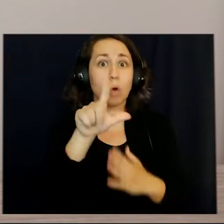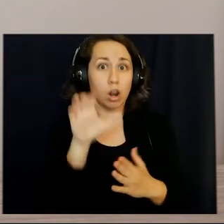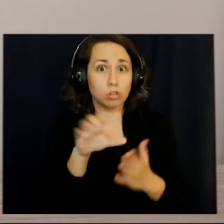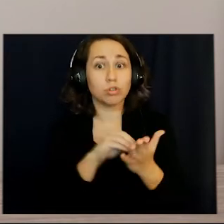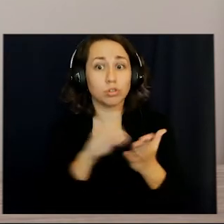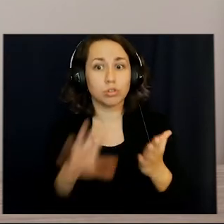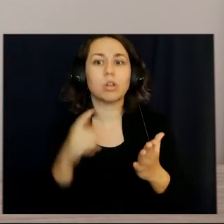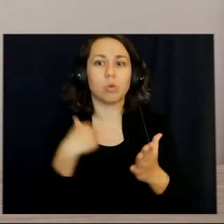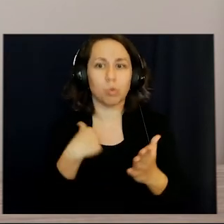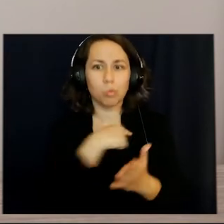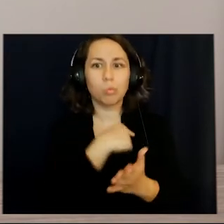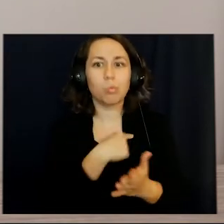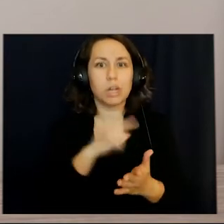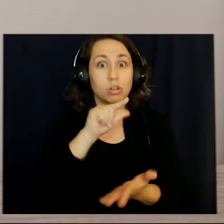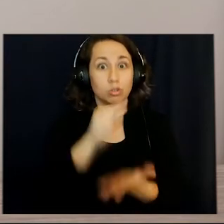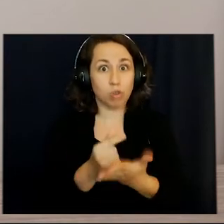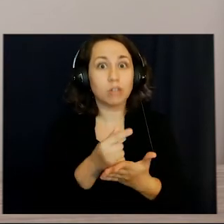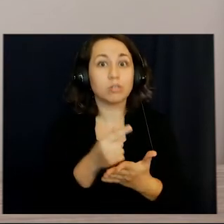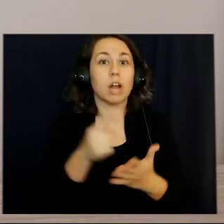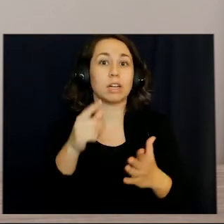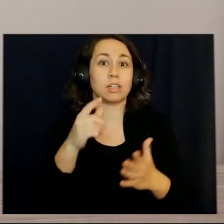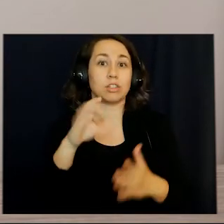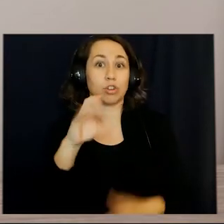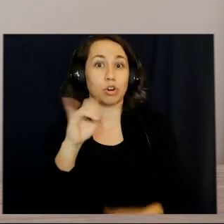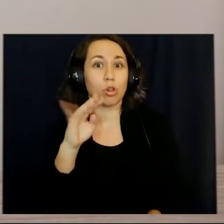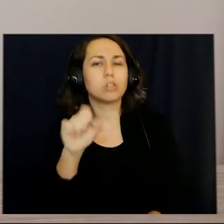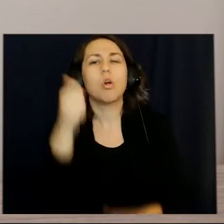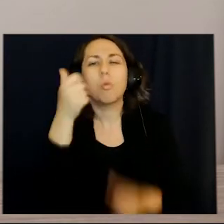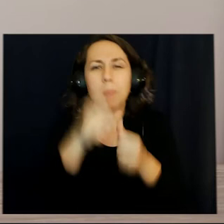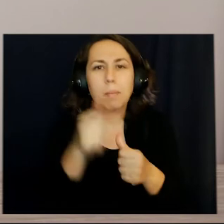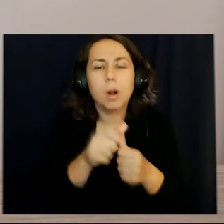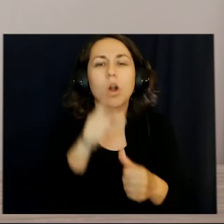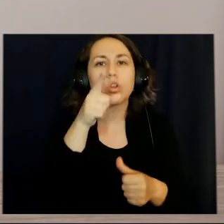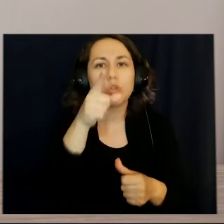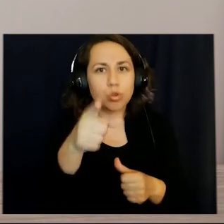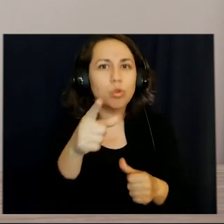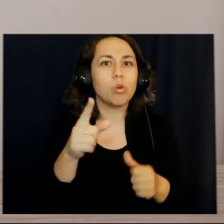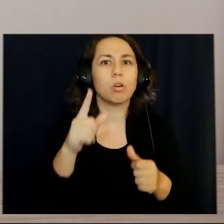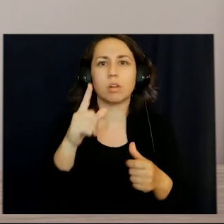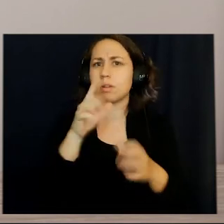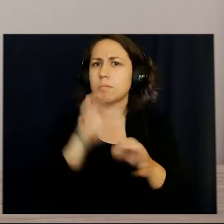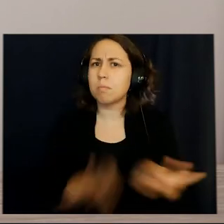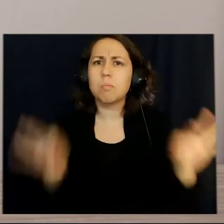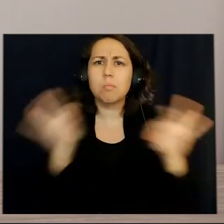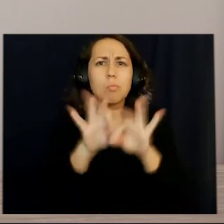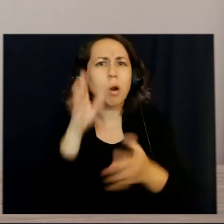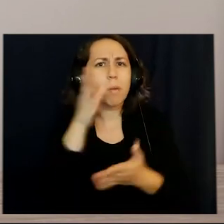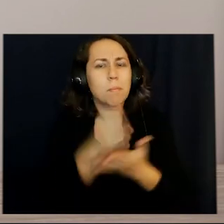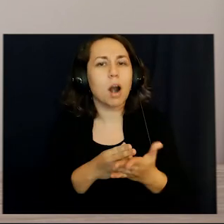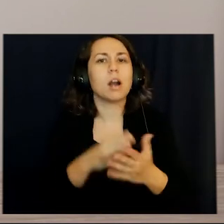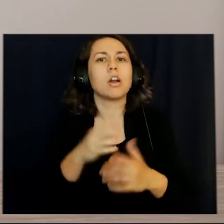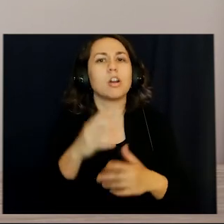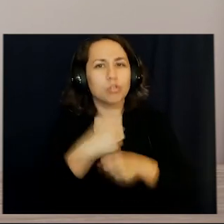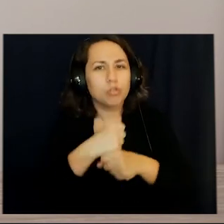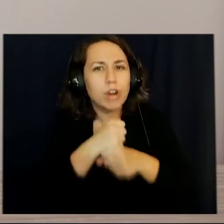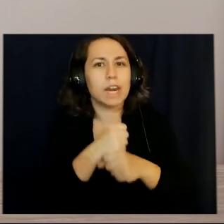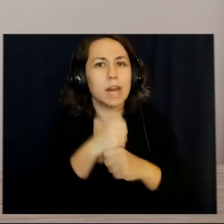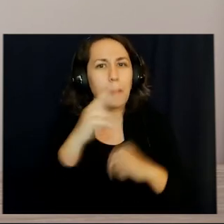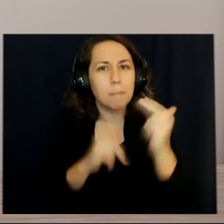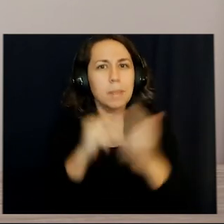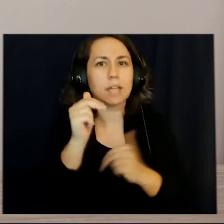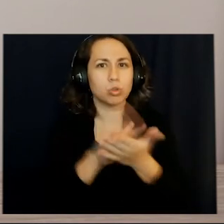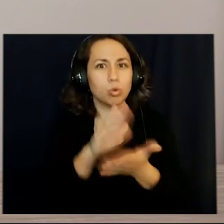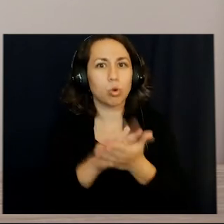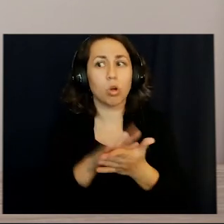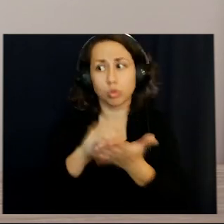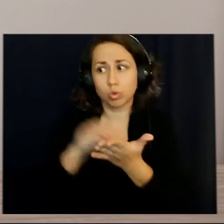en Círculos, queremos que siempre recuerdes que ha sido parte esencial para crear una escuela donde los alumnos tendrán la oportunidad de